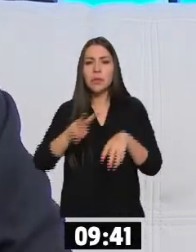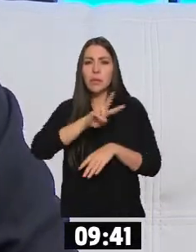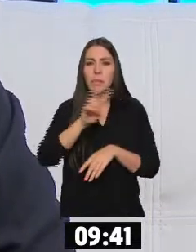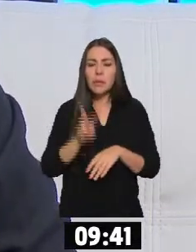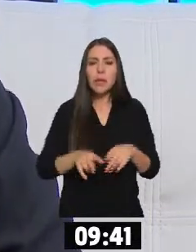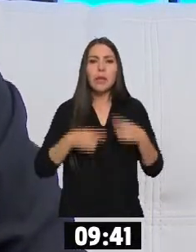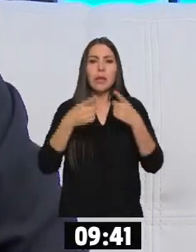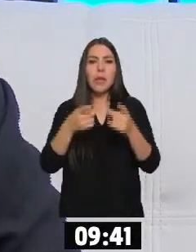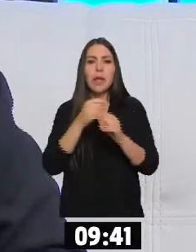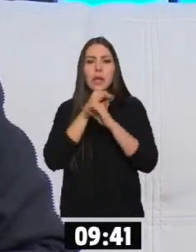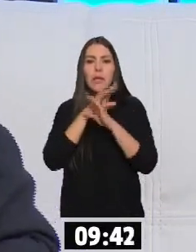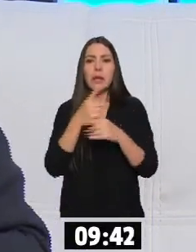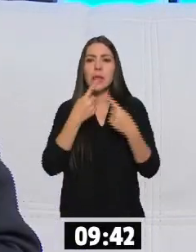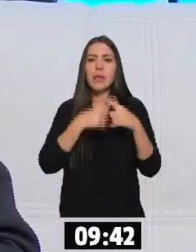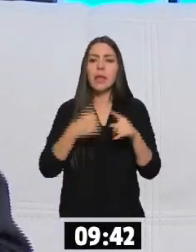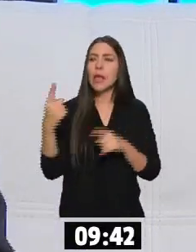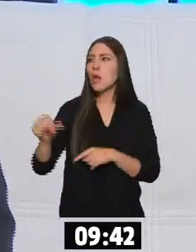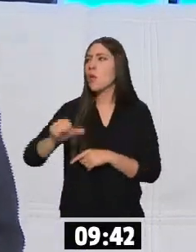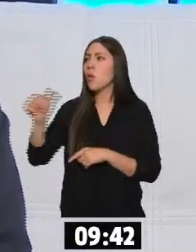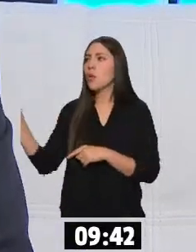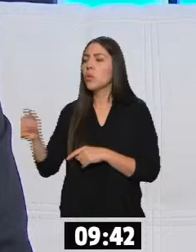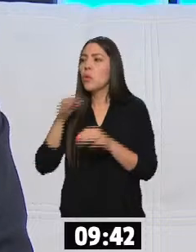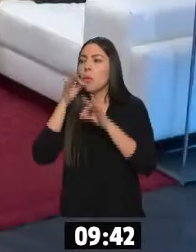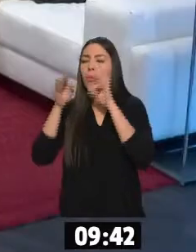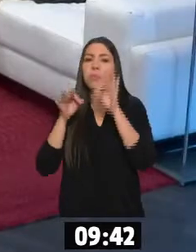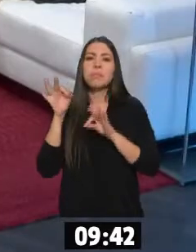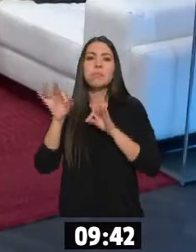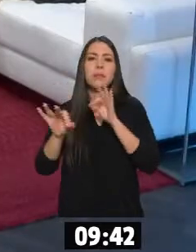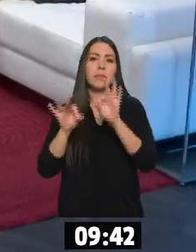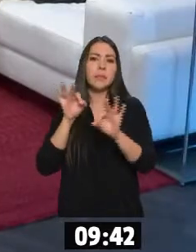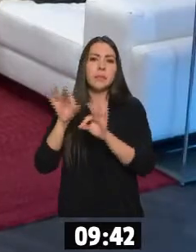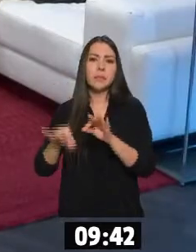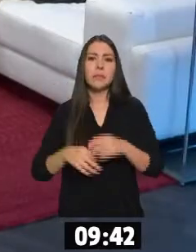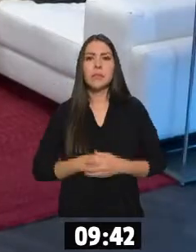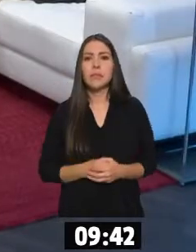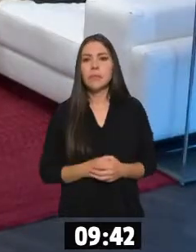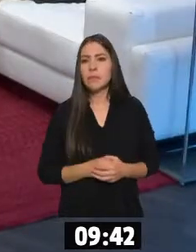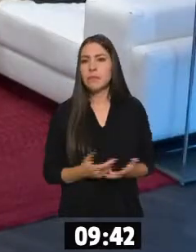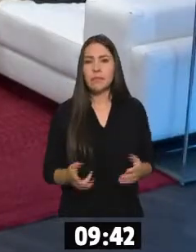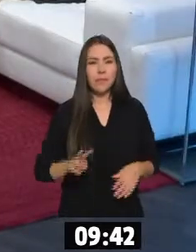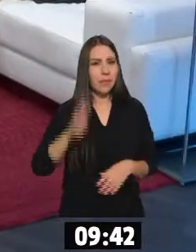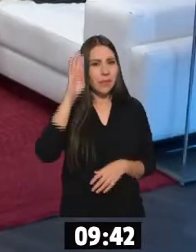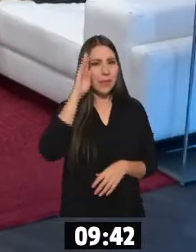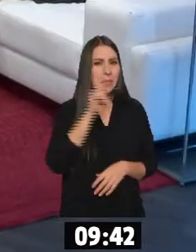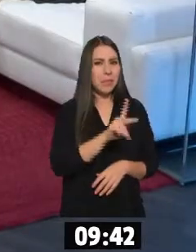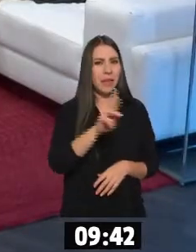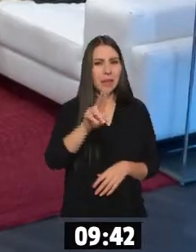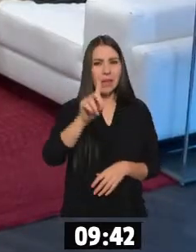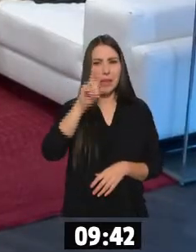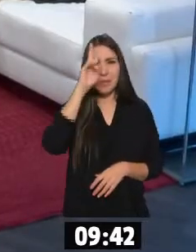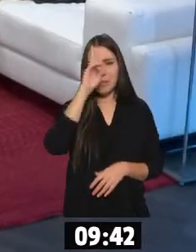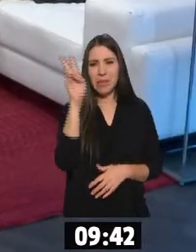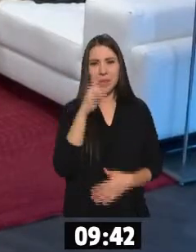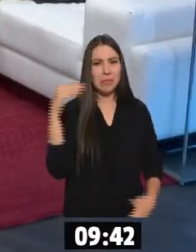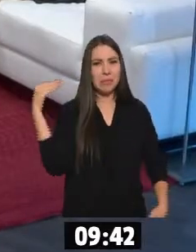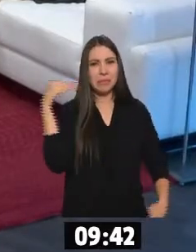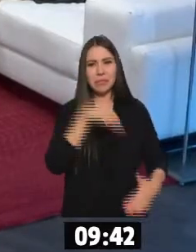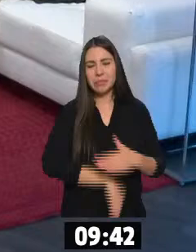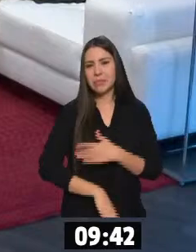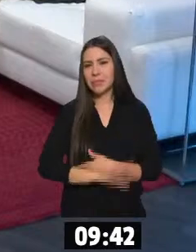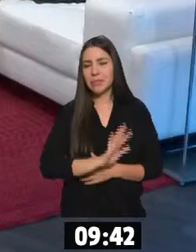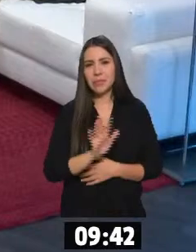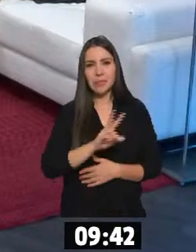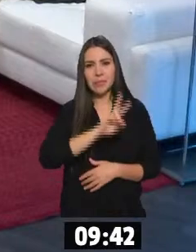informativo, distinto al hegemónico, Fer. Qué barbaridad. No, el PRD cayó, pero terrible, el PRD es verdaderamente ya el pato de atrás del